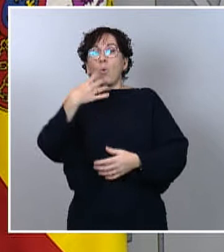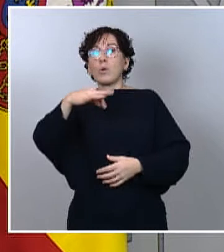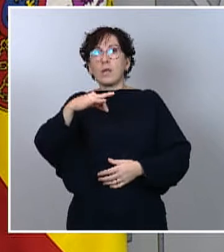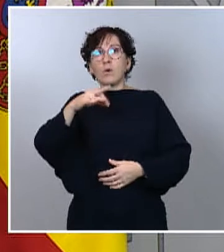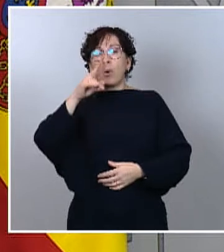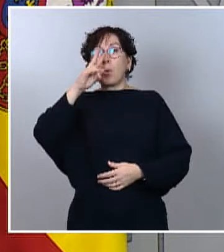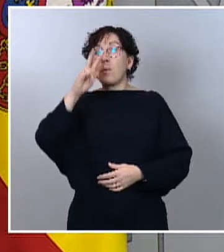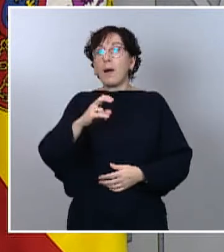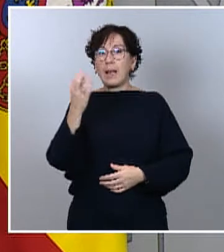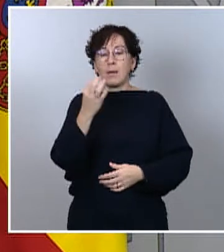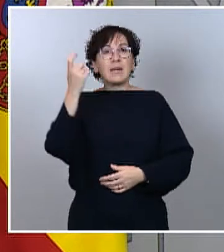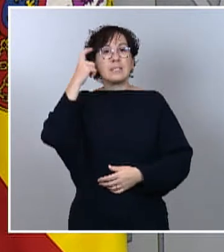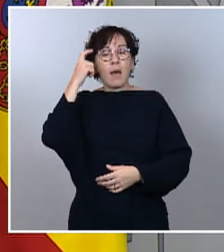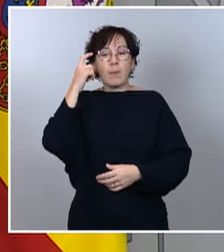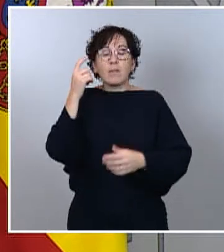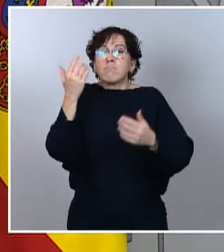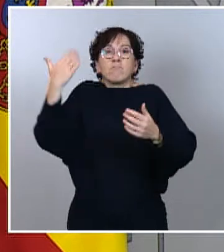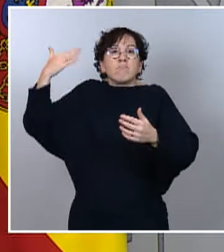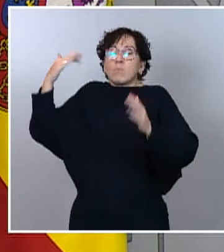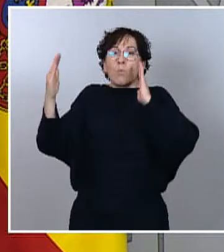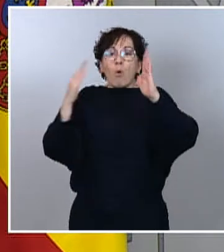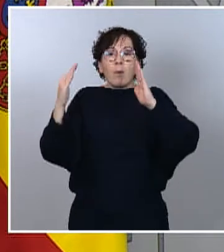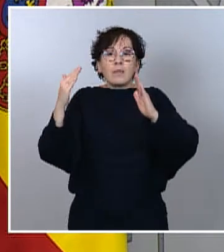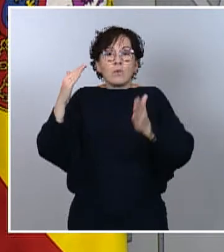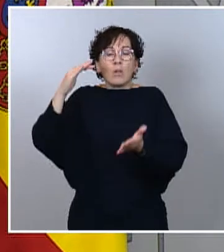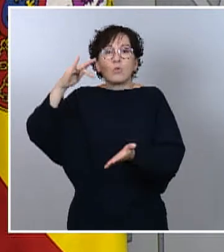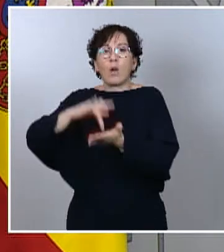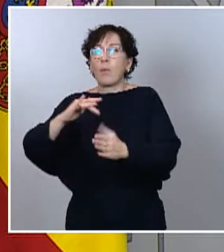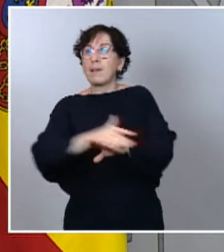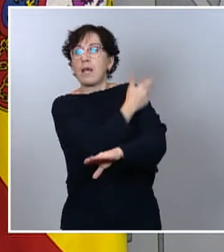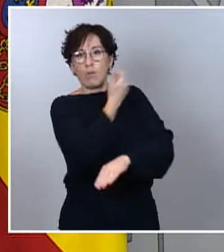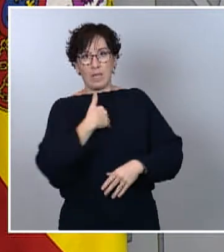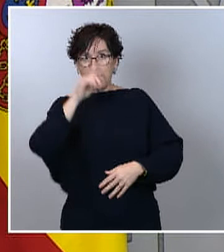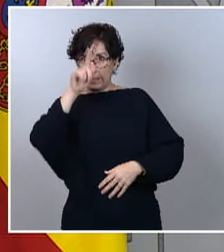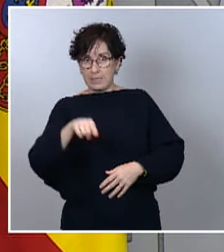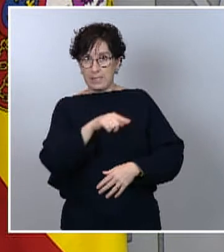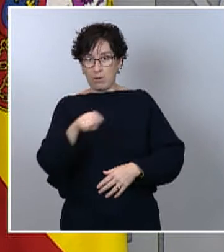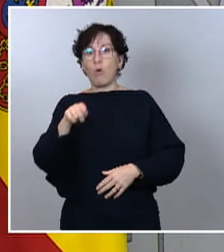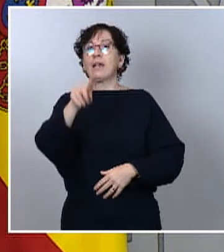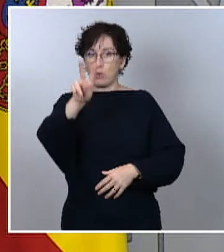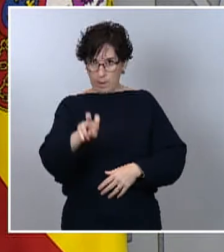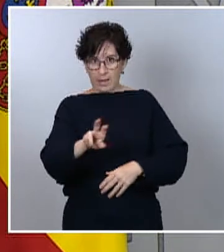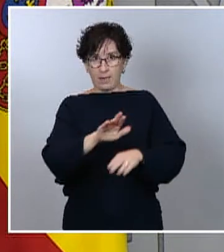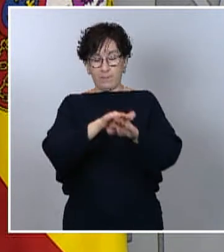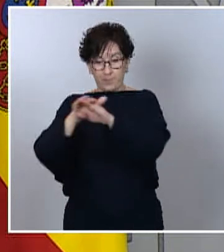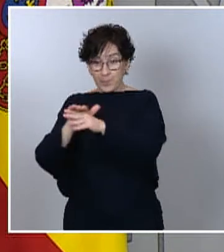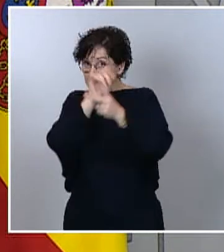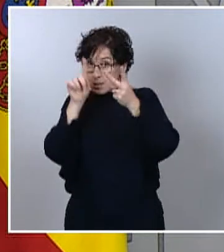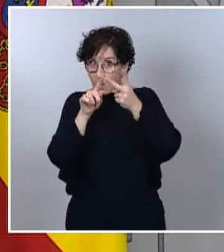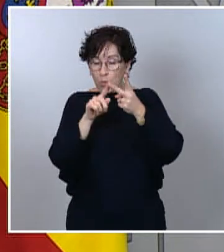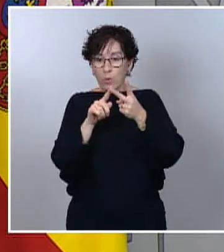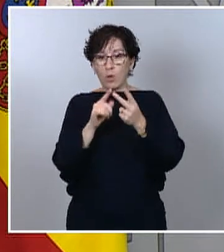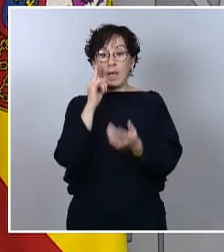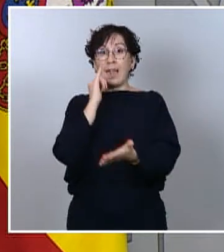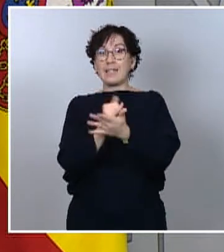la infección. Y en segundo lugar, además, los test rápidos de anticuerpos tienen una precisión menor a la